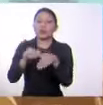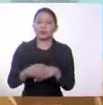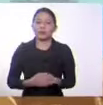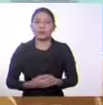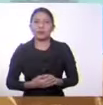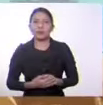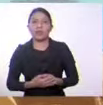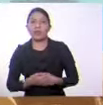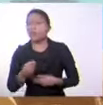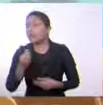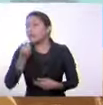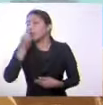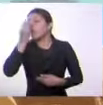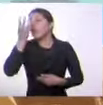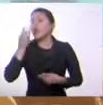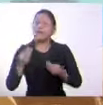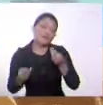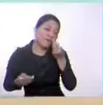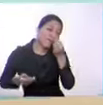De flor en flor.